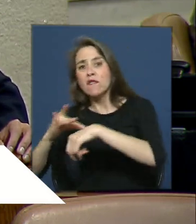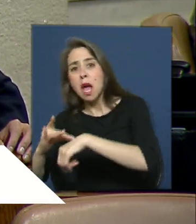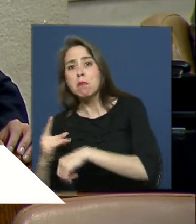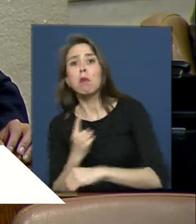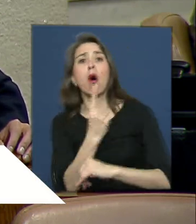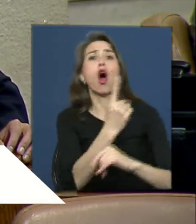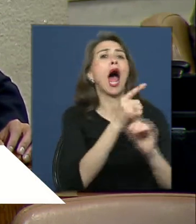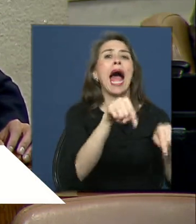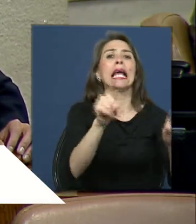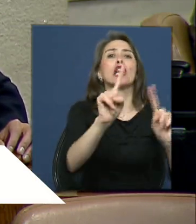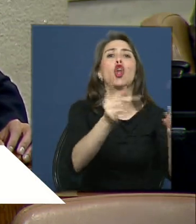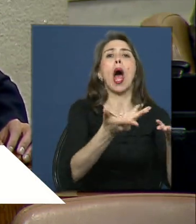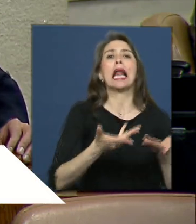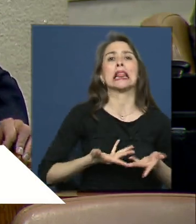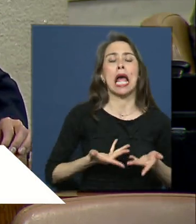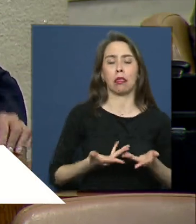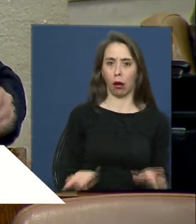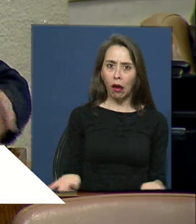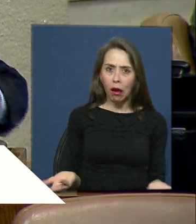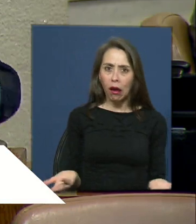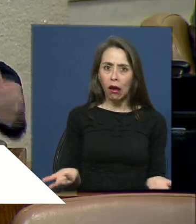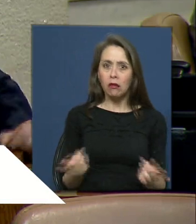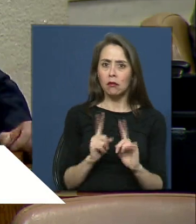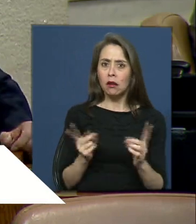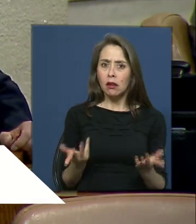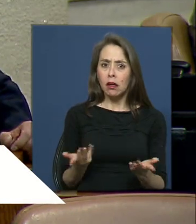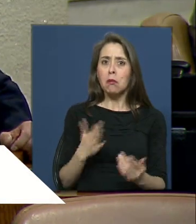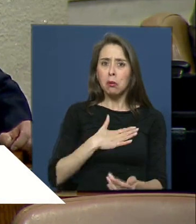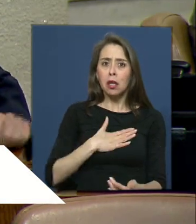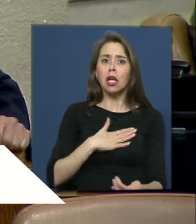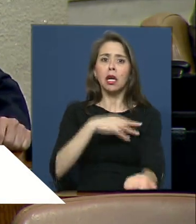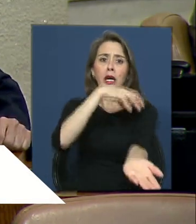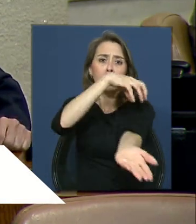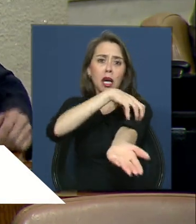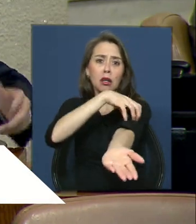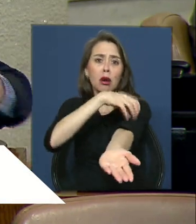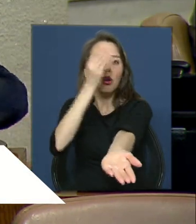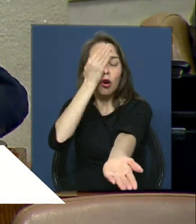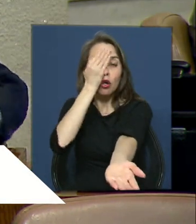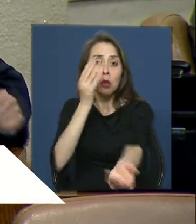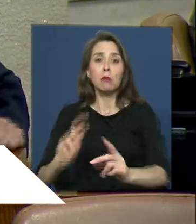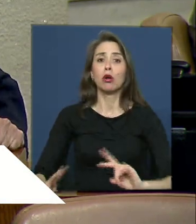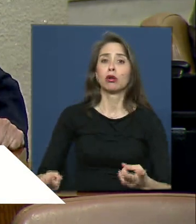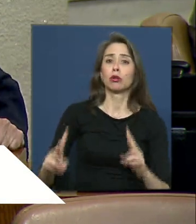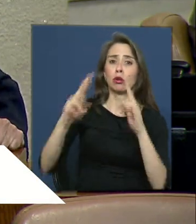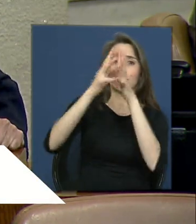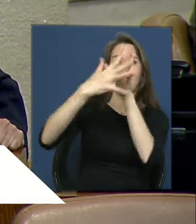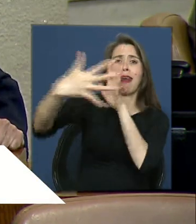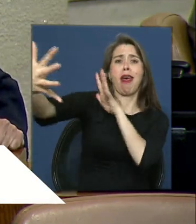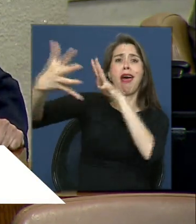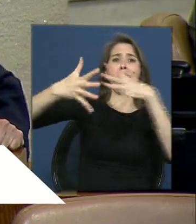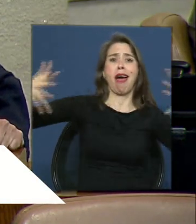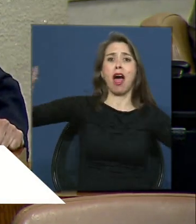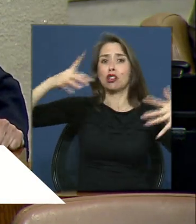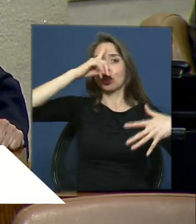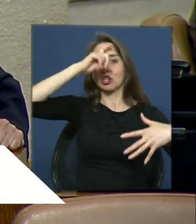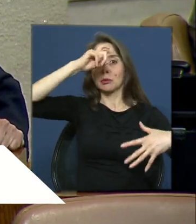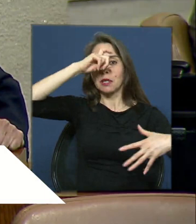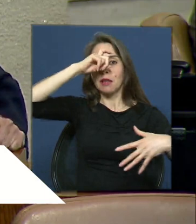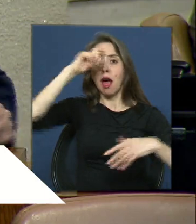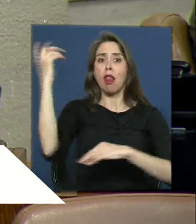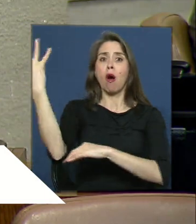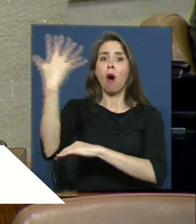resolviendo absolutamente nada. Fíjese que eso está pasando en mi región, la región de Coquimbo. Se está construyendo un tremendo hospital en la ciudad de